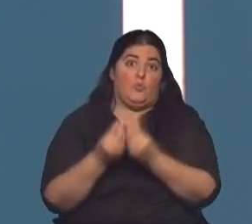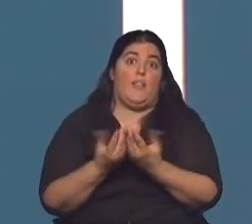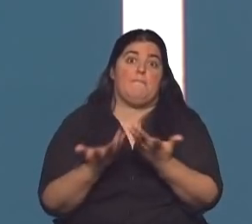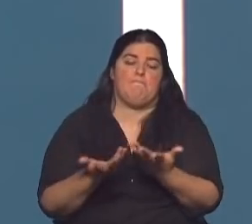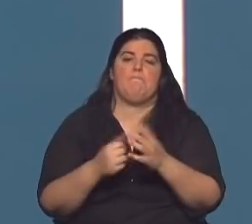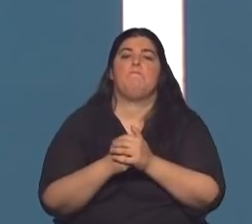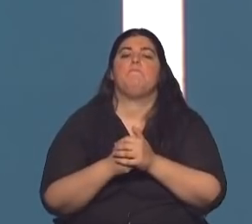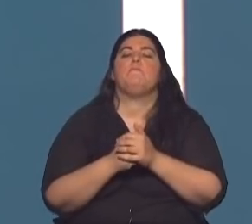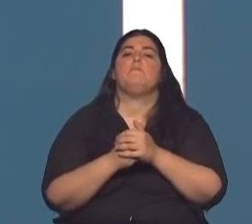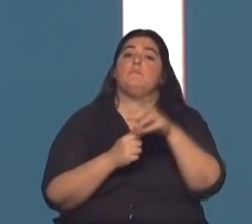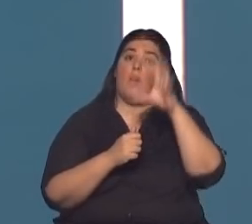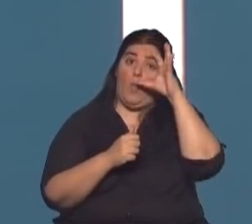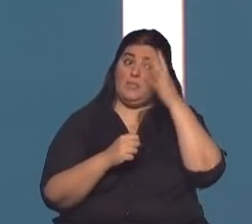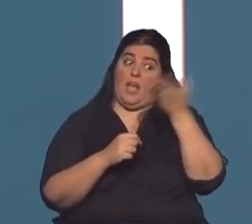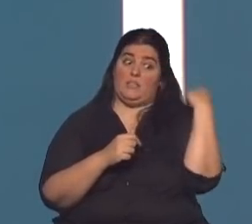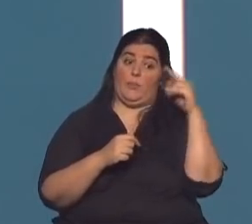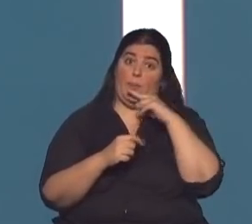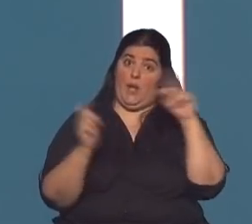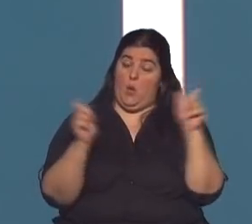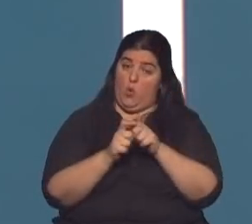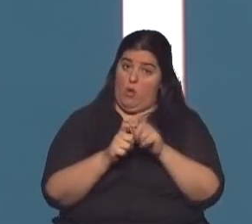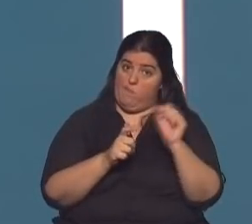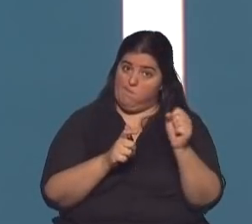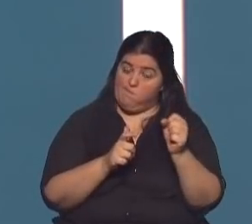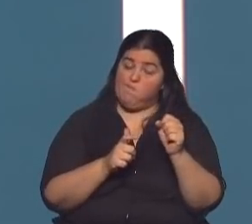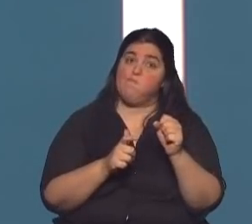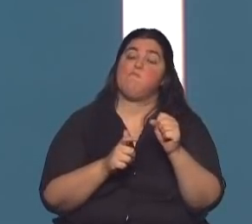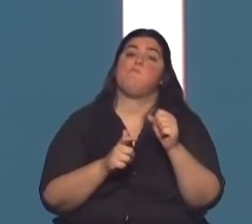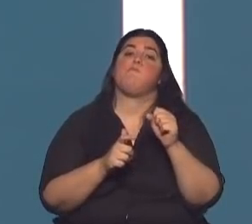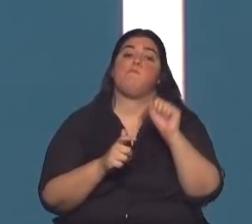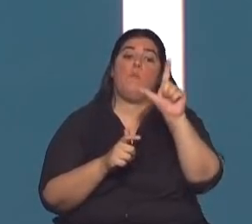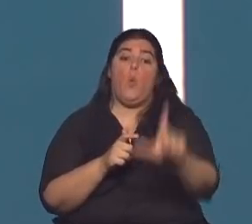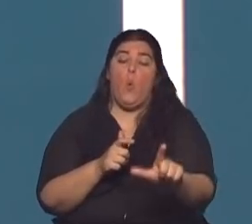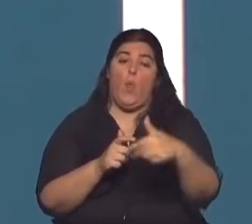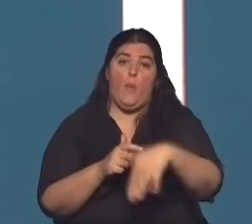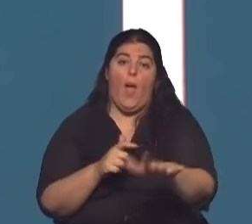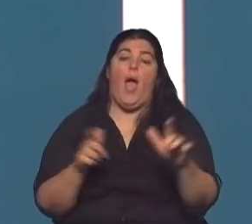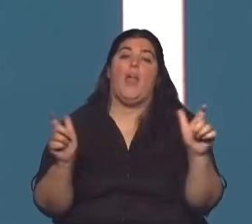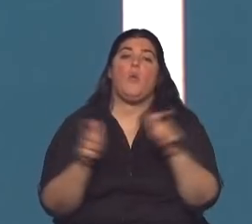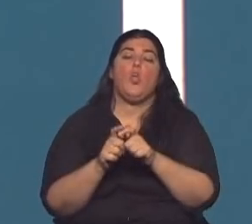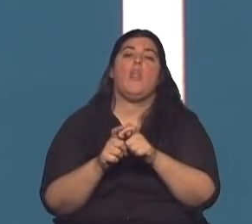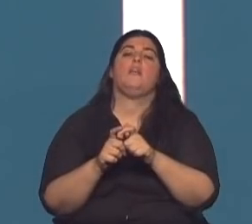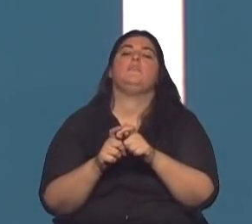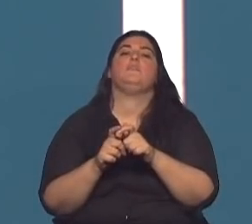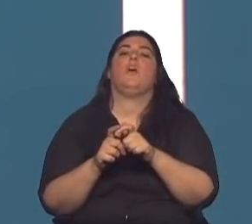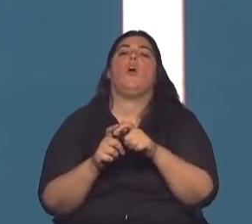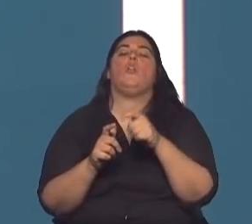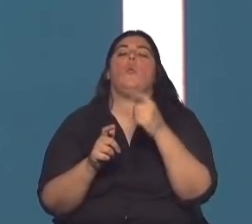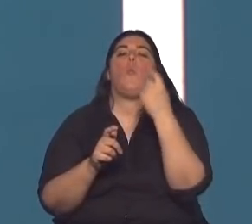lunes tuvo reuniones ayer viernes y siguen reuniones el lunes con 4 de las fuerzas políticas que no